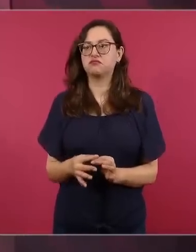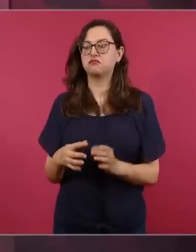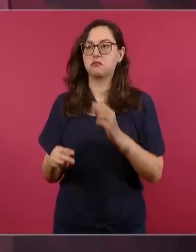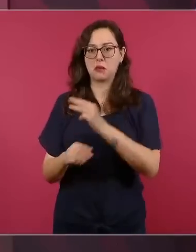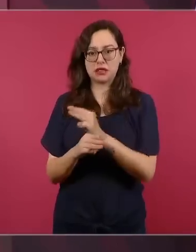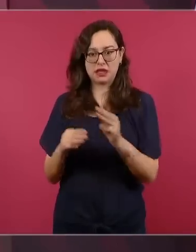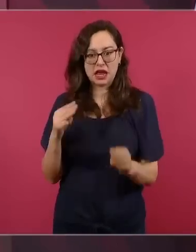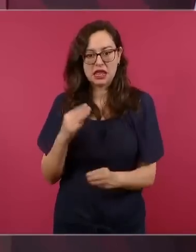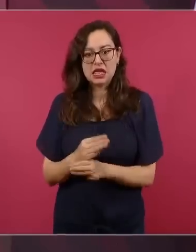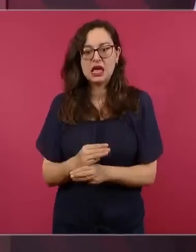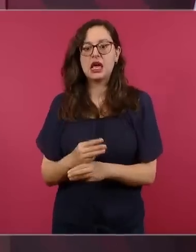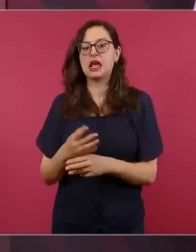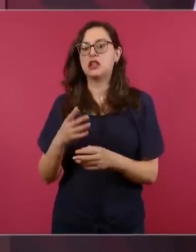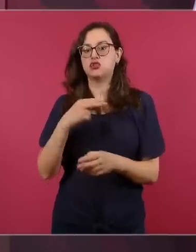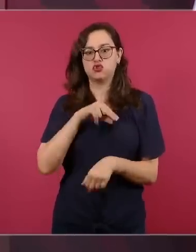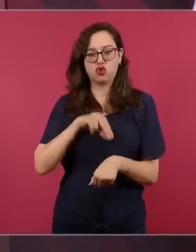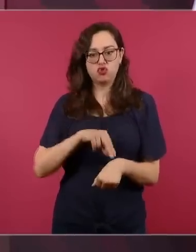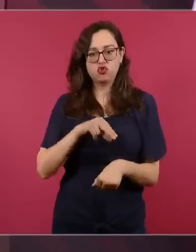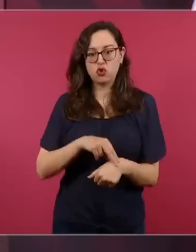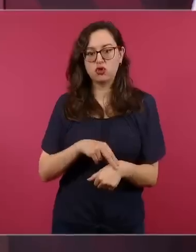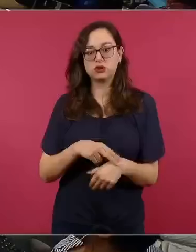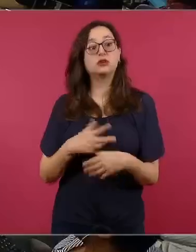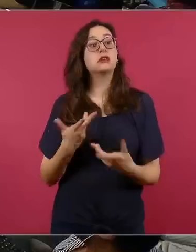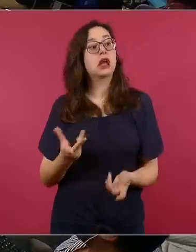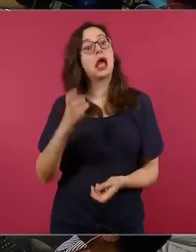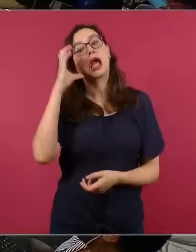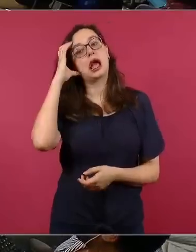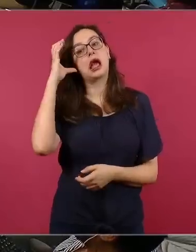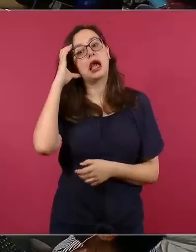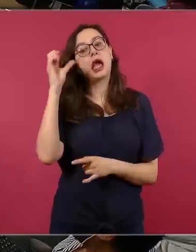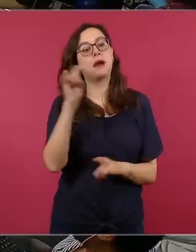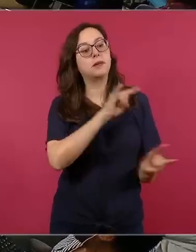equipado con los especialistas. ¿Cuántas camas?